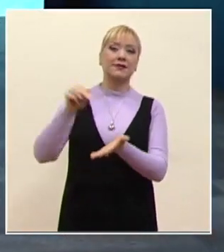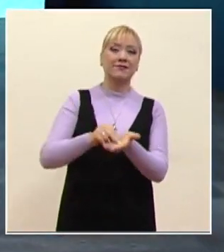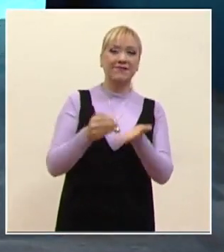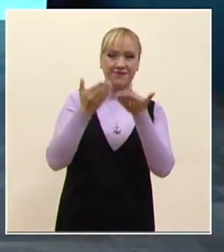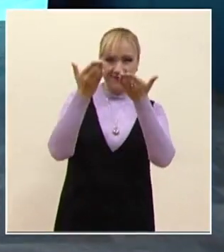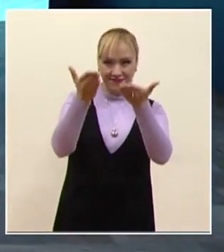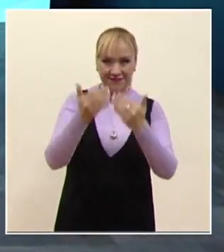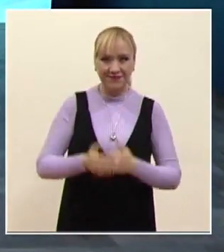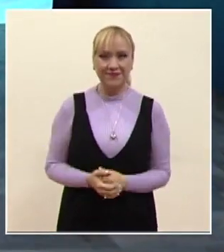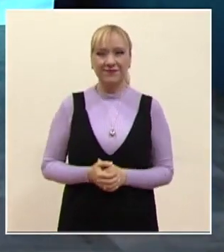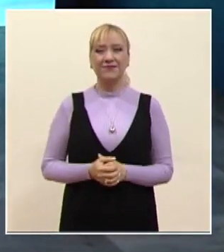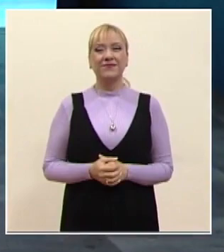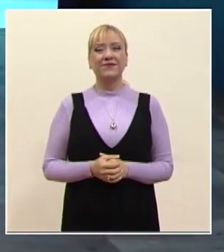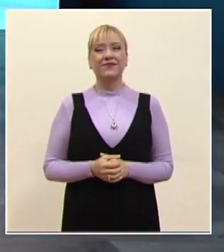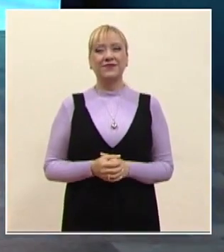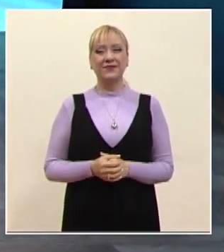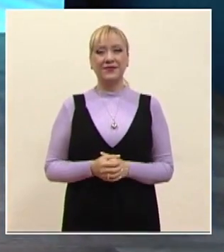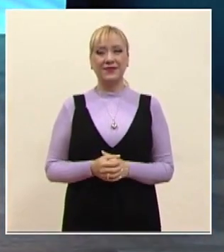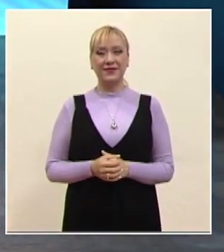escuchamos.